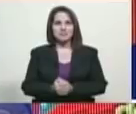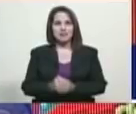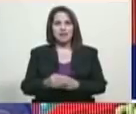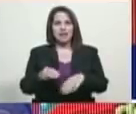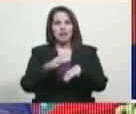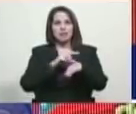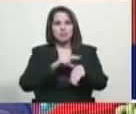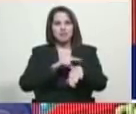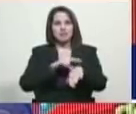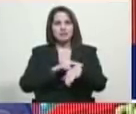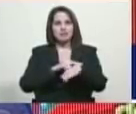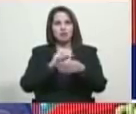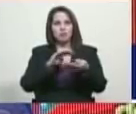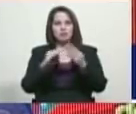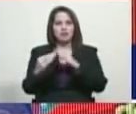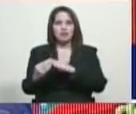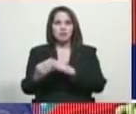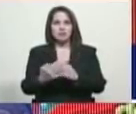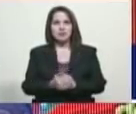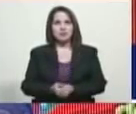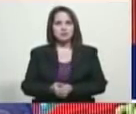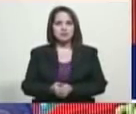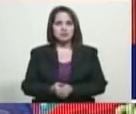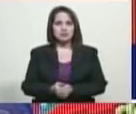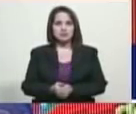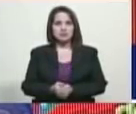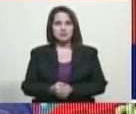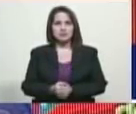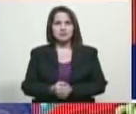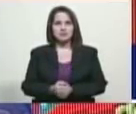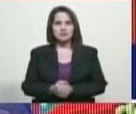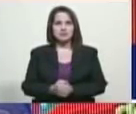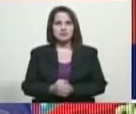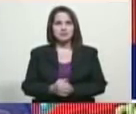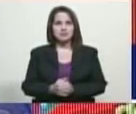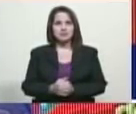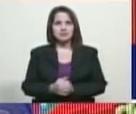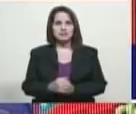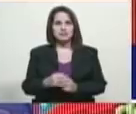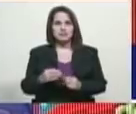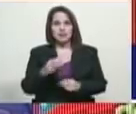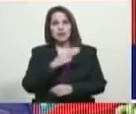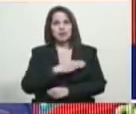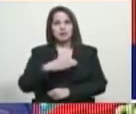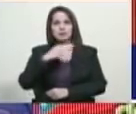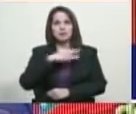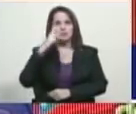comunitaria, cuando nuestro comandante Chávez creó la misión Robinson